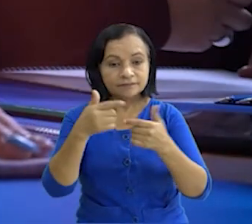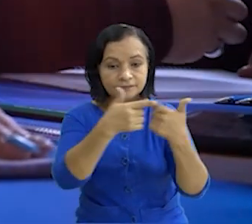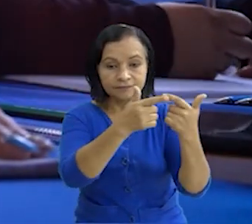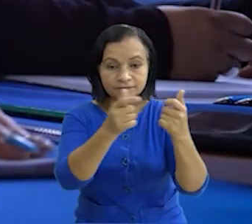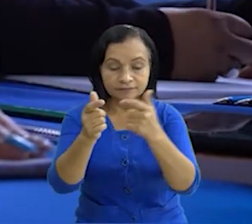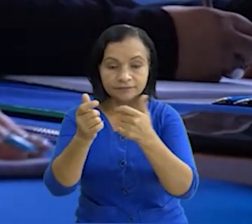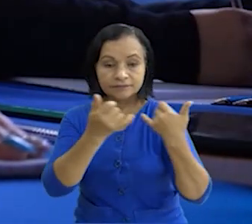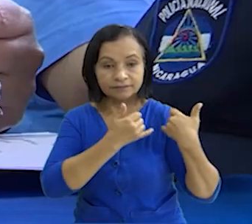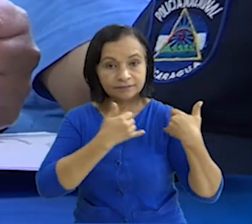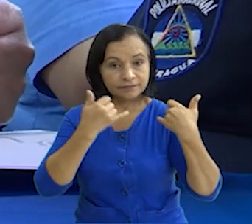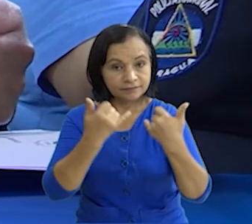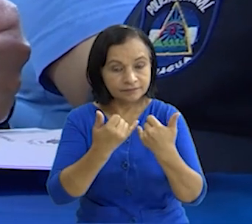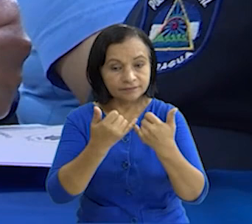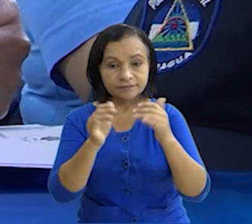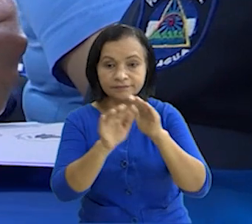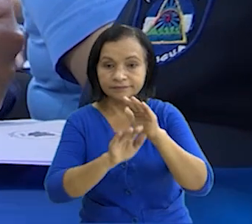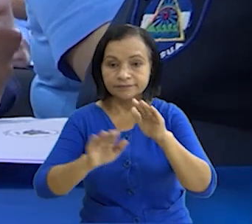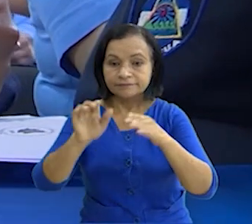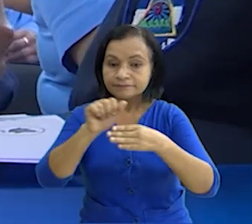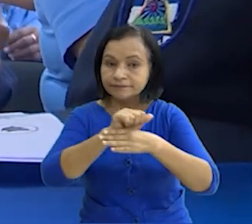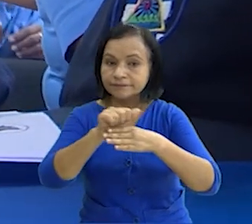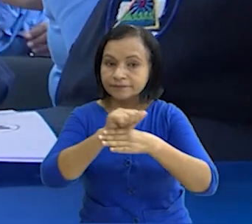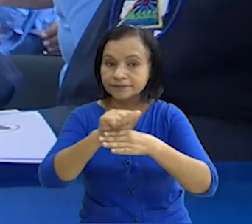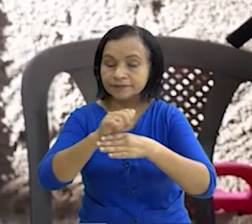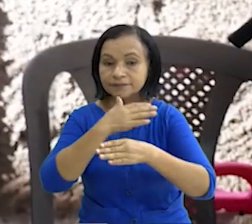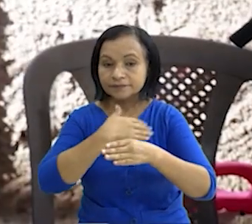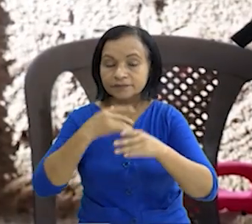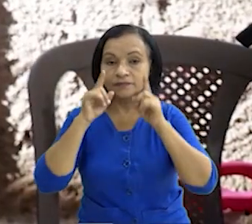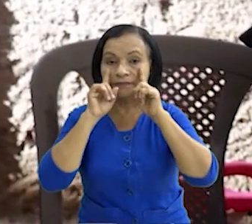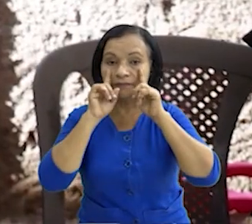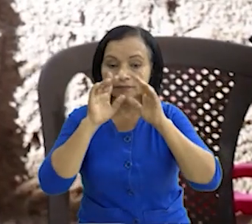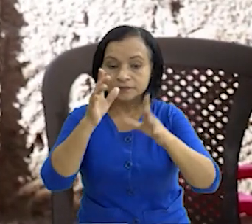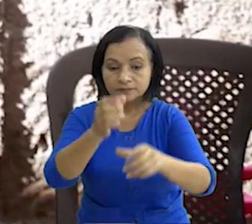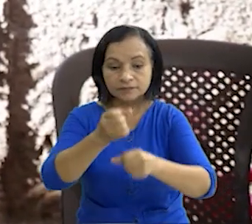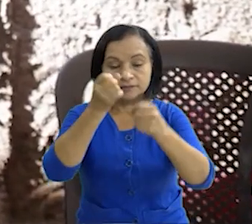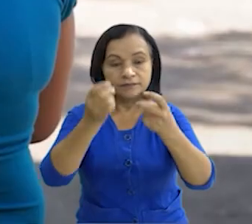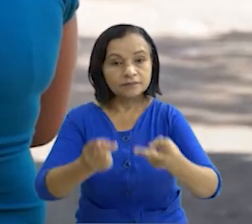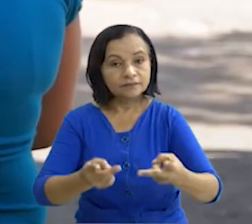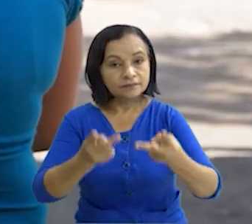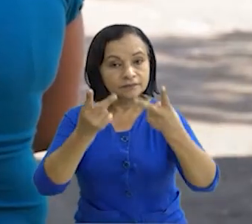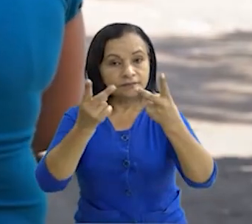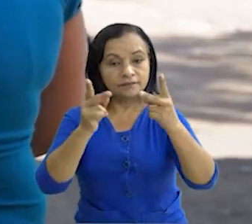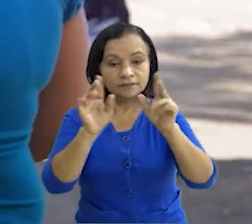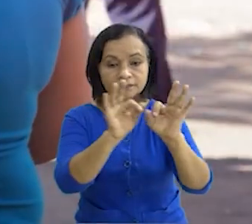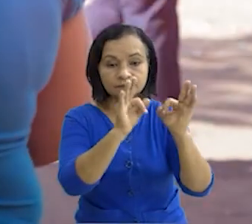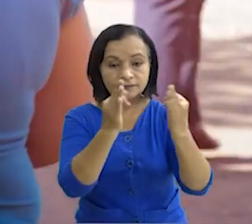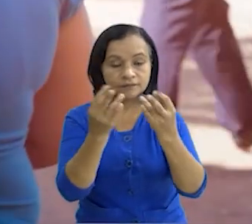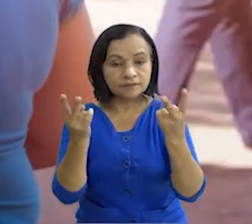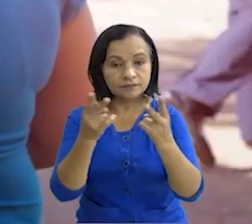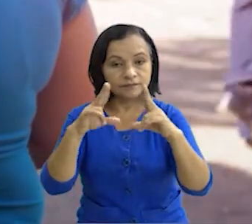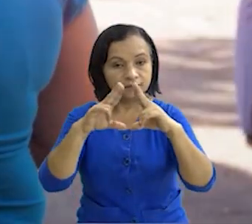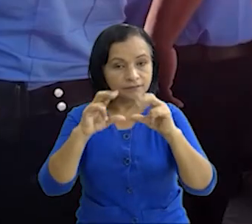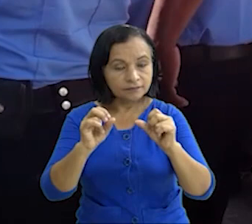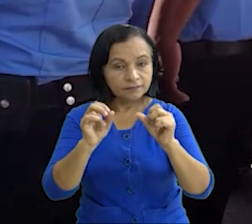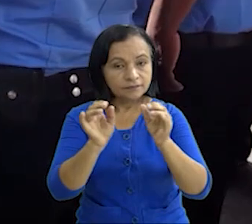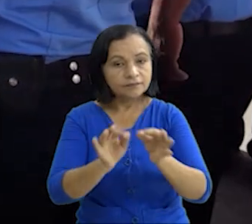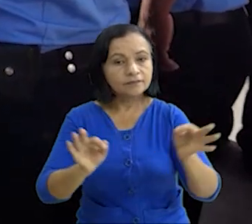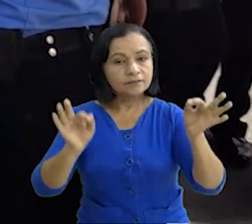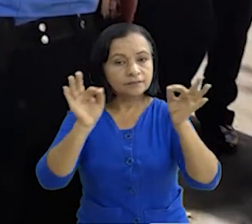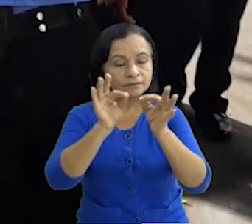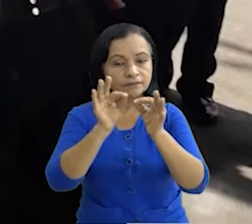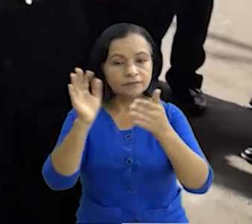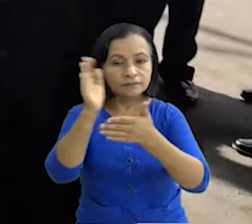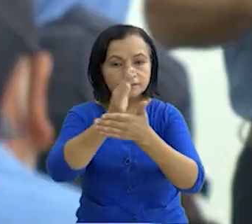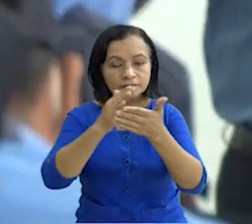equipos institucionales mayormente preparadas para el resguardo y salvaguarda de la vida de las familias nicaragüenses, principalmente